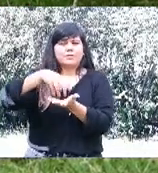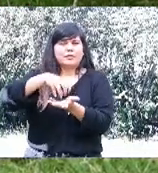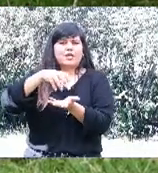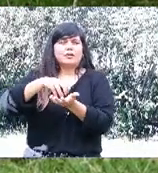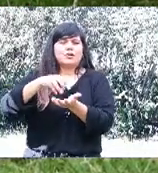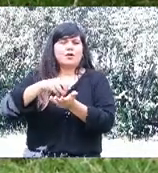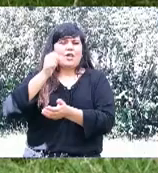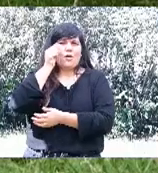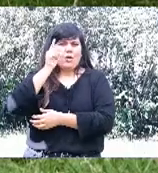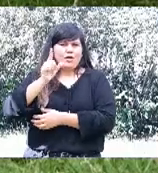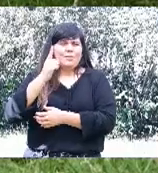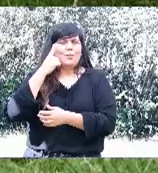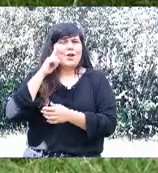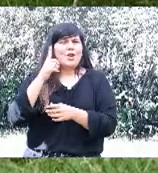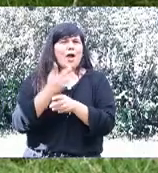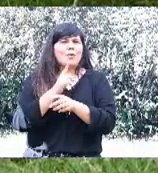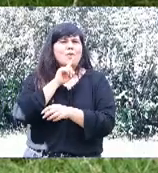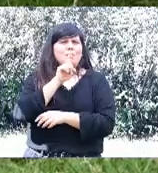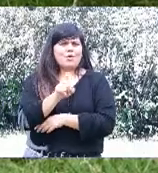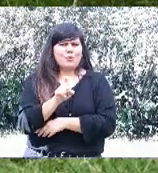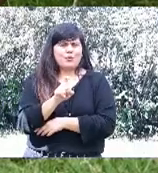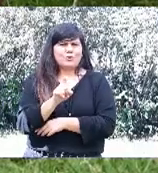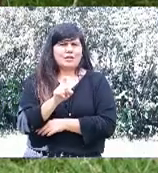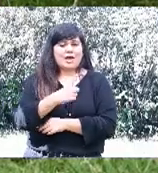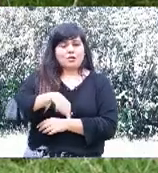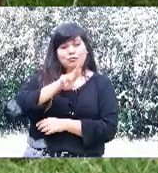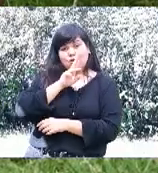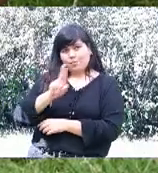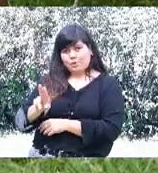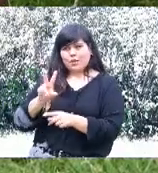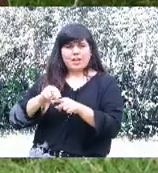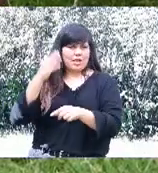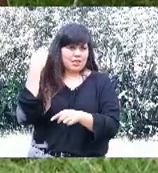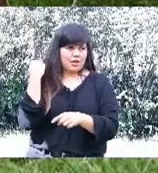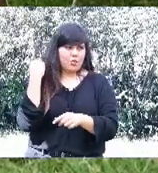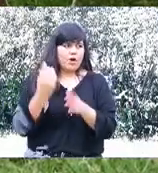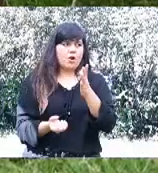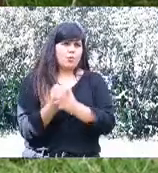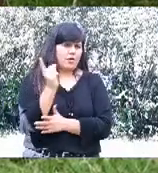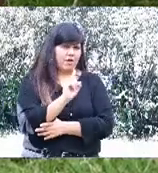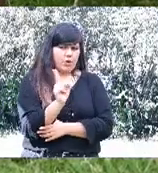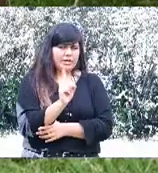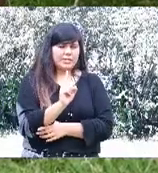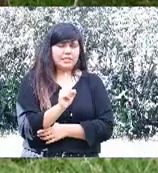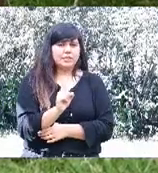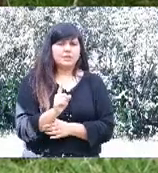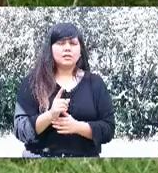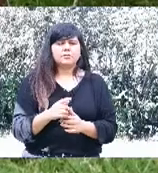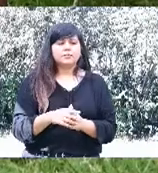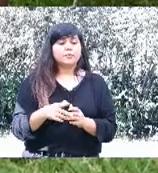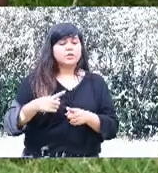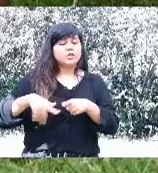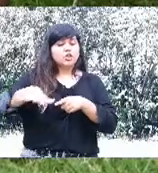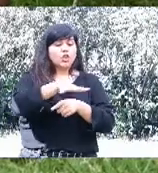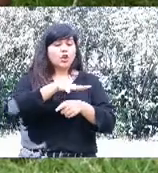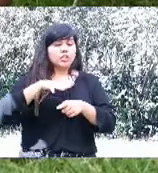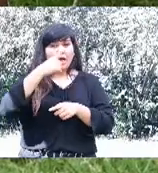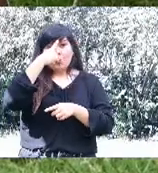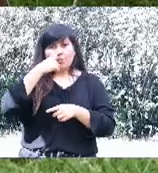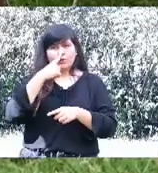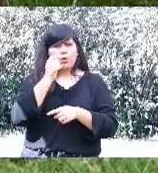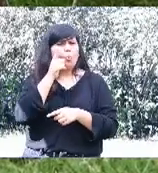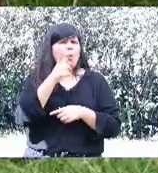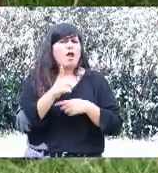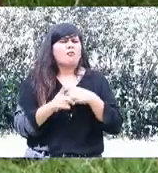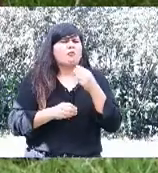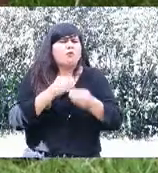conocimientos pero que responde a una pregunta que es bastante antigua que no es nueva que tiene que ver con la función social de los museos que